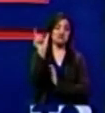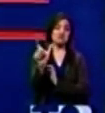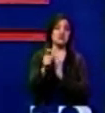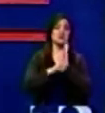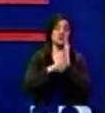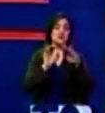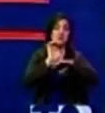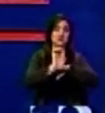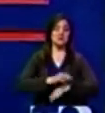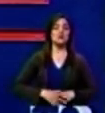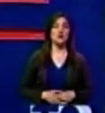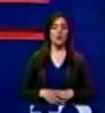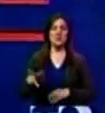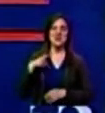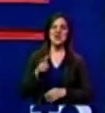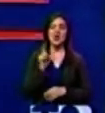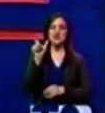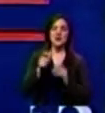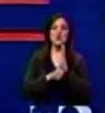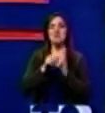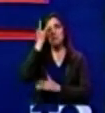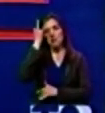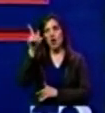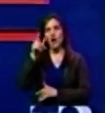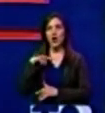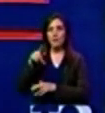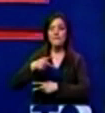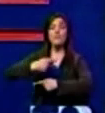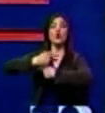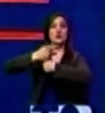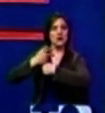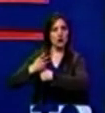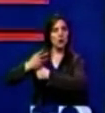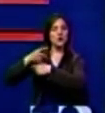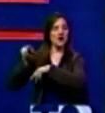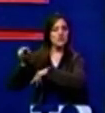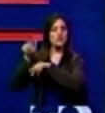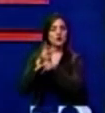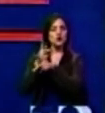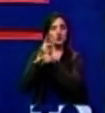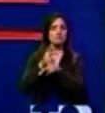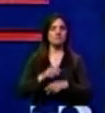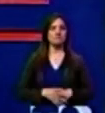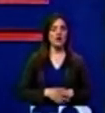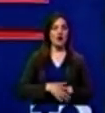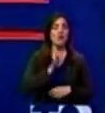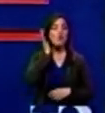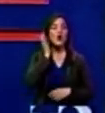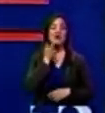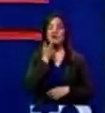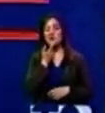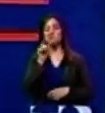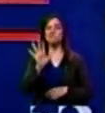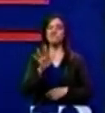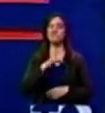protección adicional. La canciller Espinosa lamentó que se haya filtrado la información sobre el activista asilado en la embajada de nuestro país en Londres desde